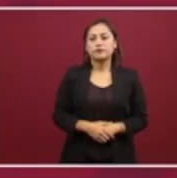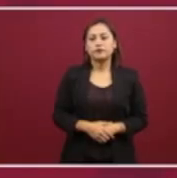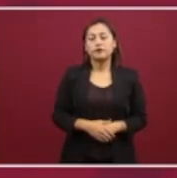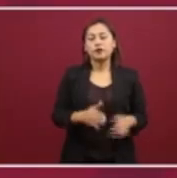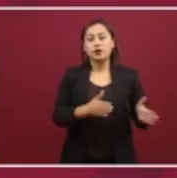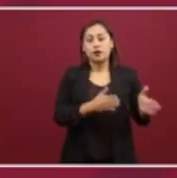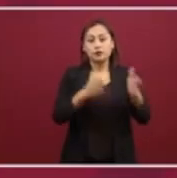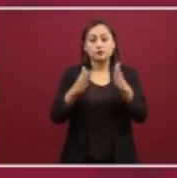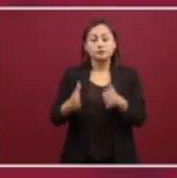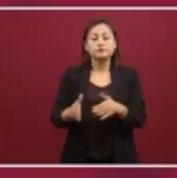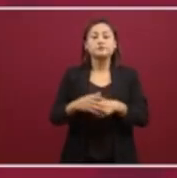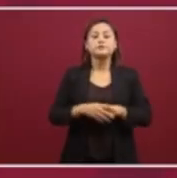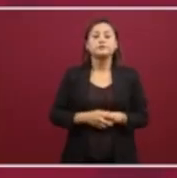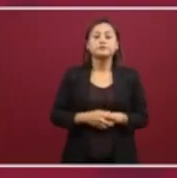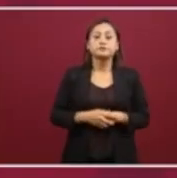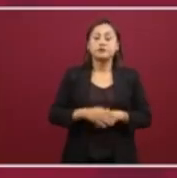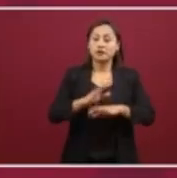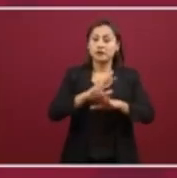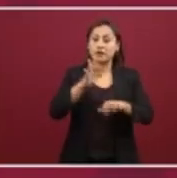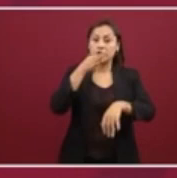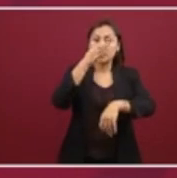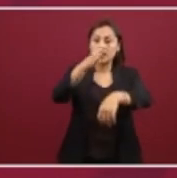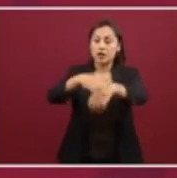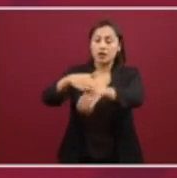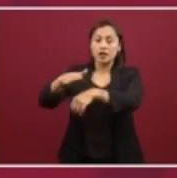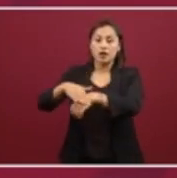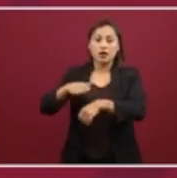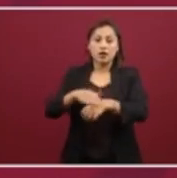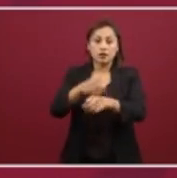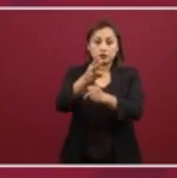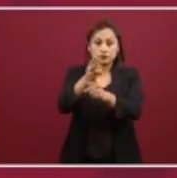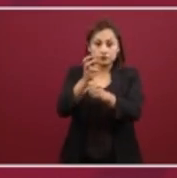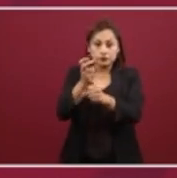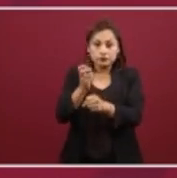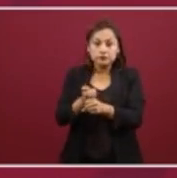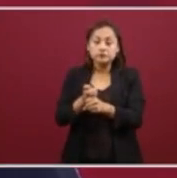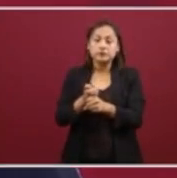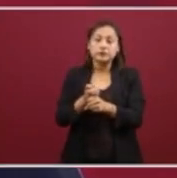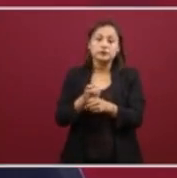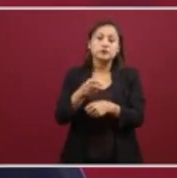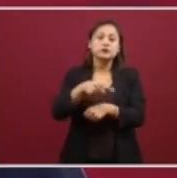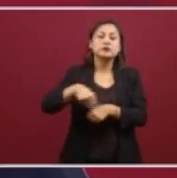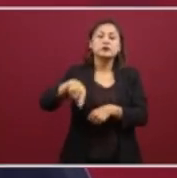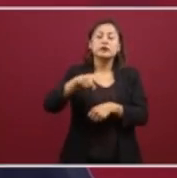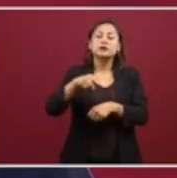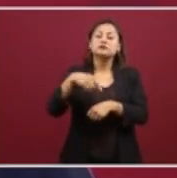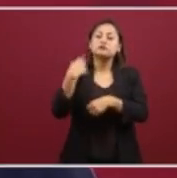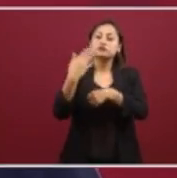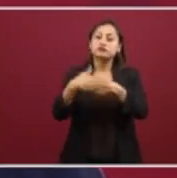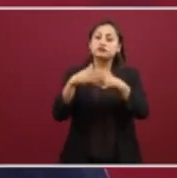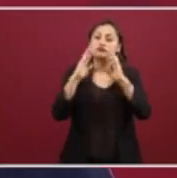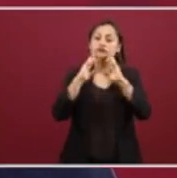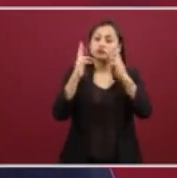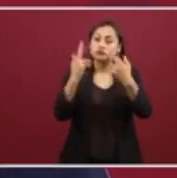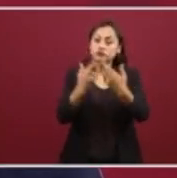está abierta la convocatoria, el llamamiento para reunirnos